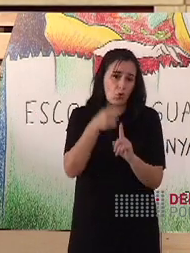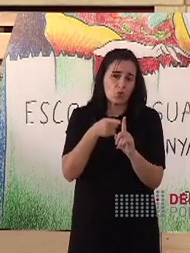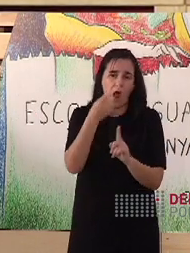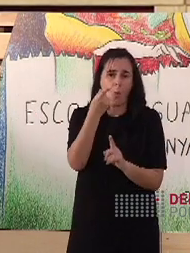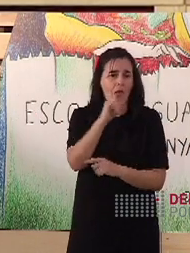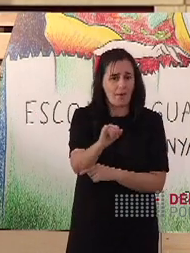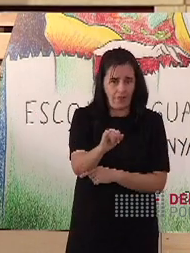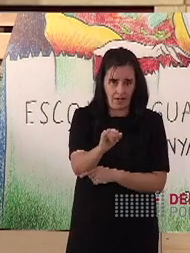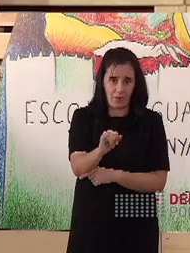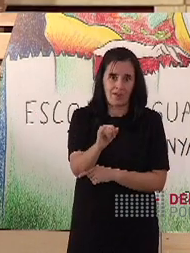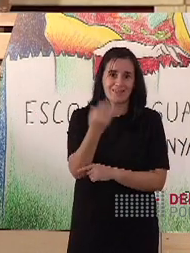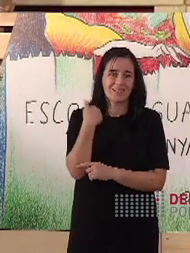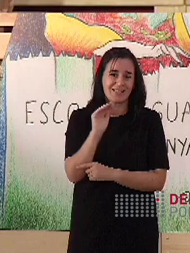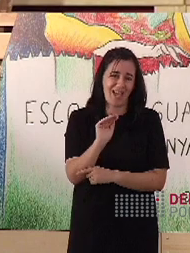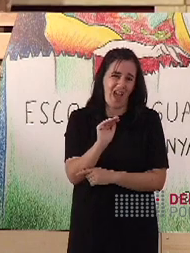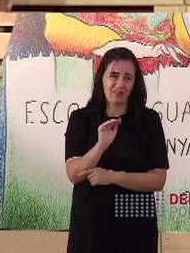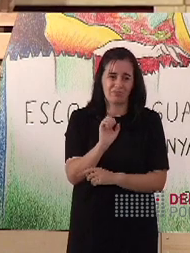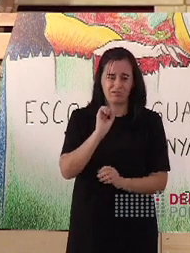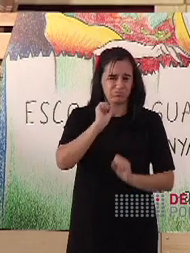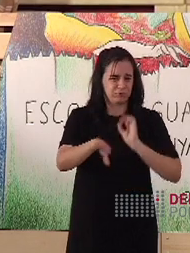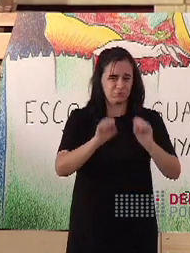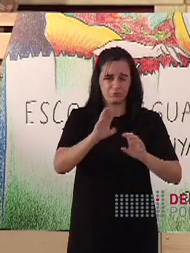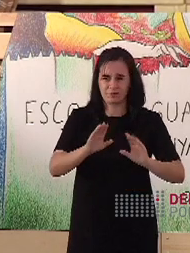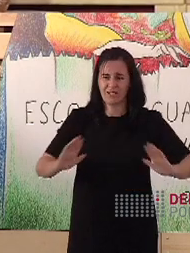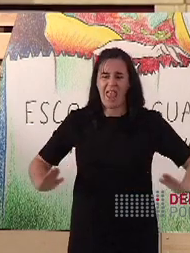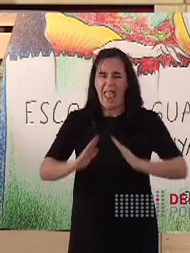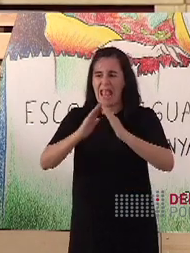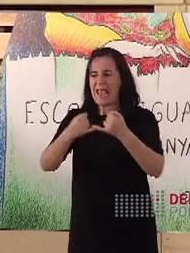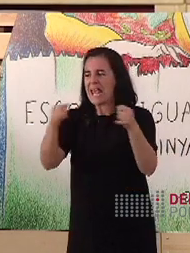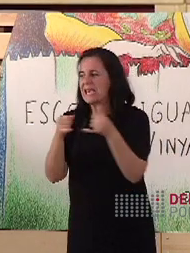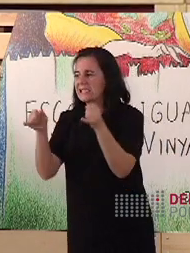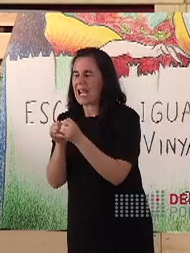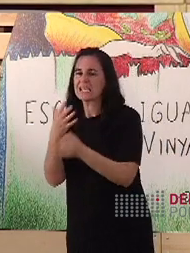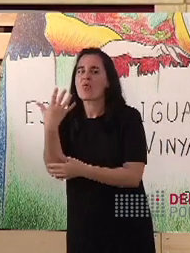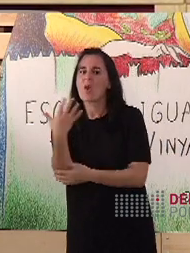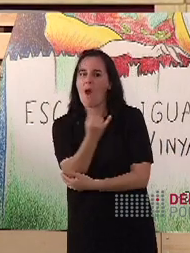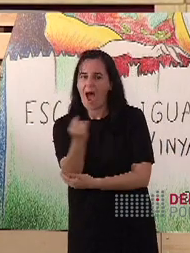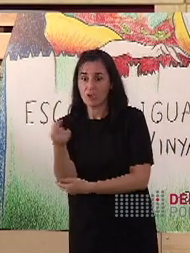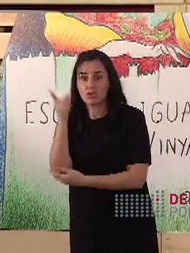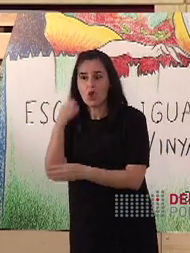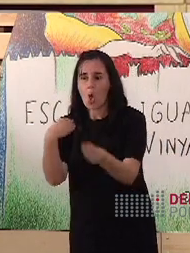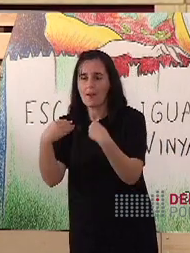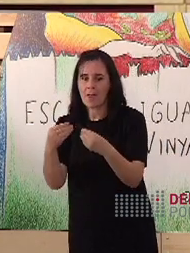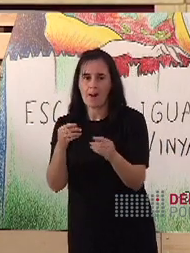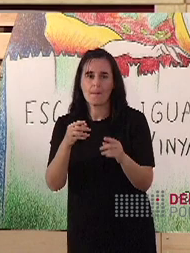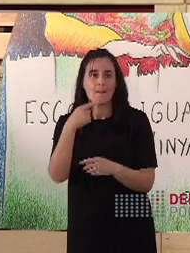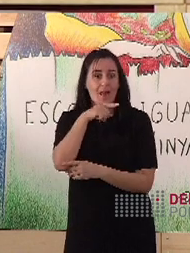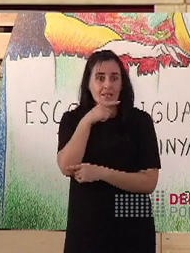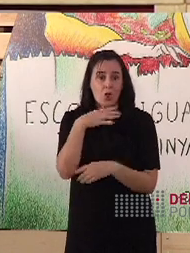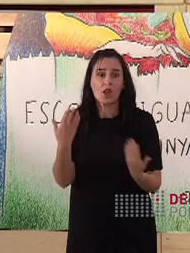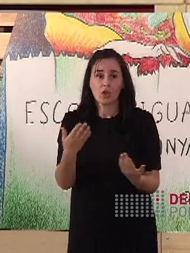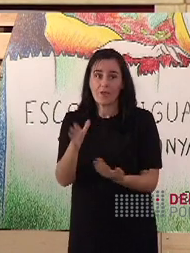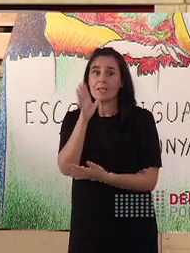xa crearon 5 illas de plásticos nos océanos, e por eso a auga había que enchela aí